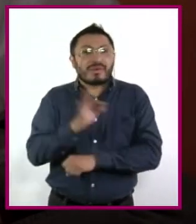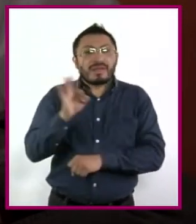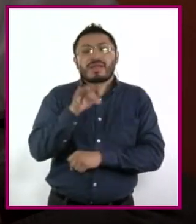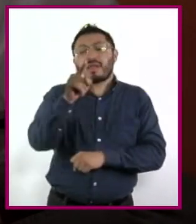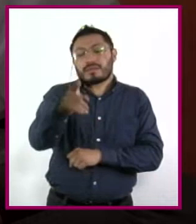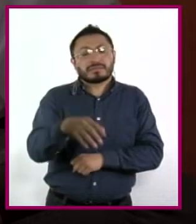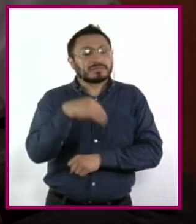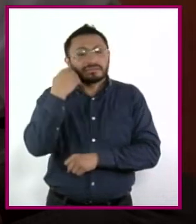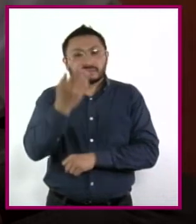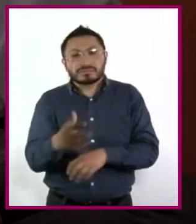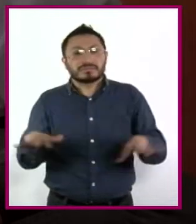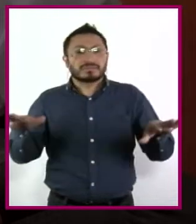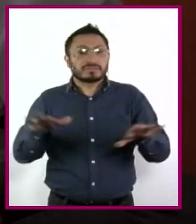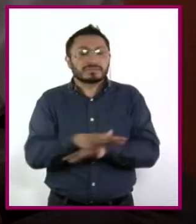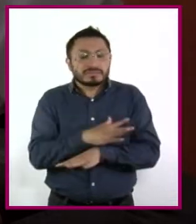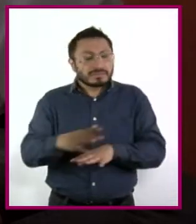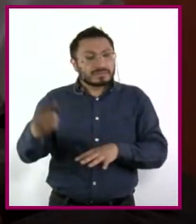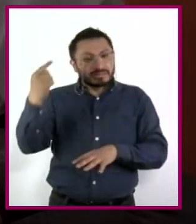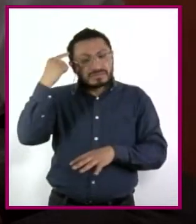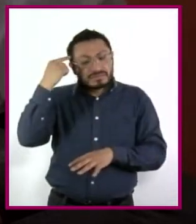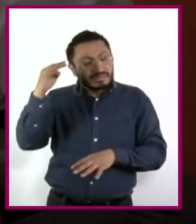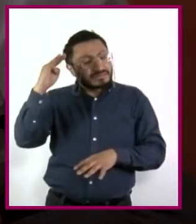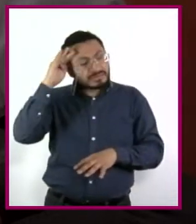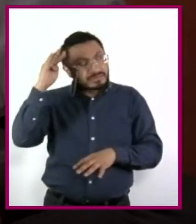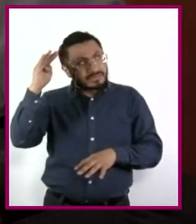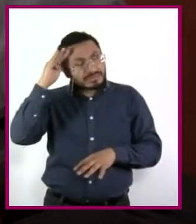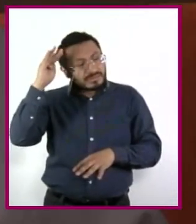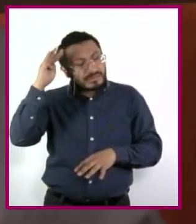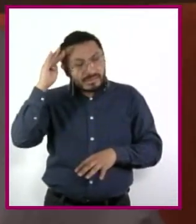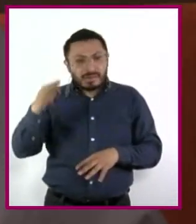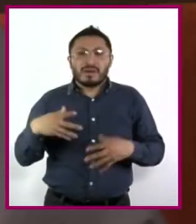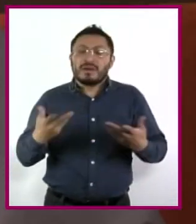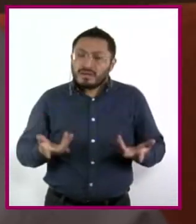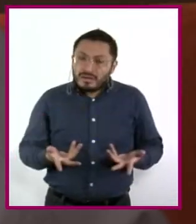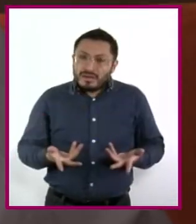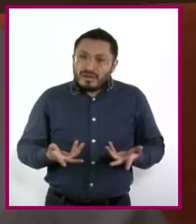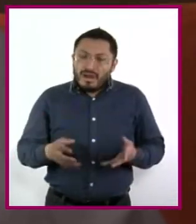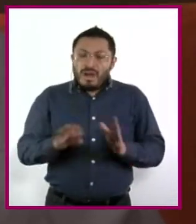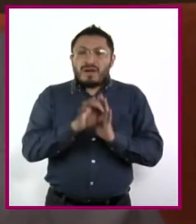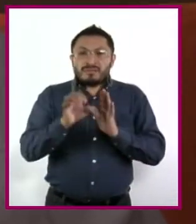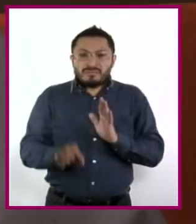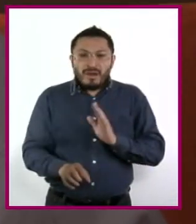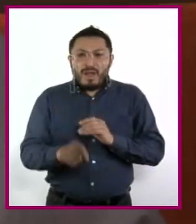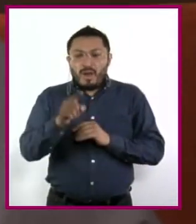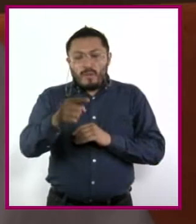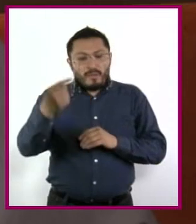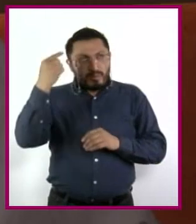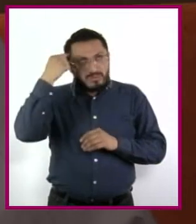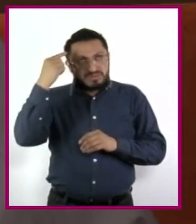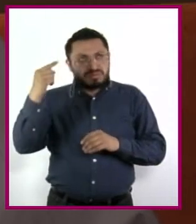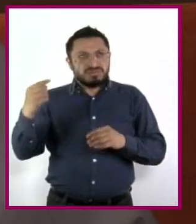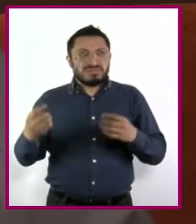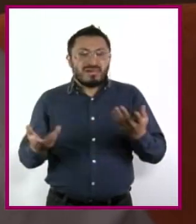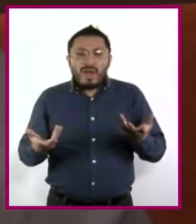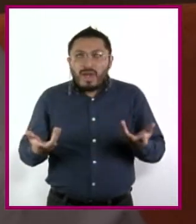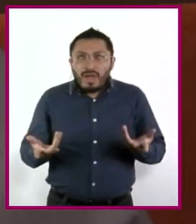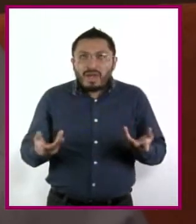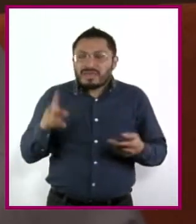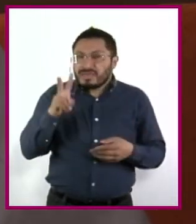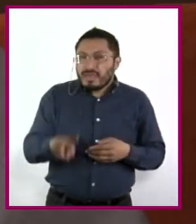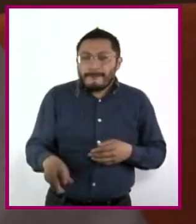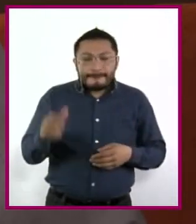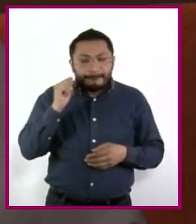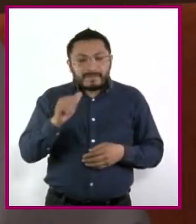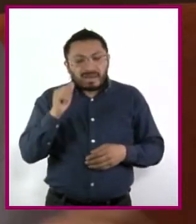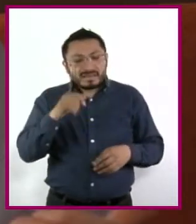de cambiar los pensamientos que tienes con respecto de la situación? Por ejemplo, cuestionándote, ¿realmente siempre abusa de